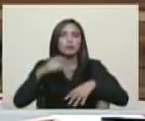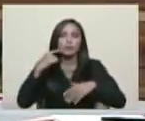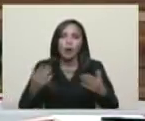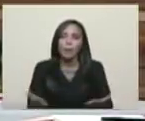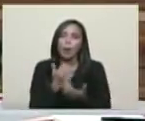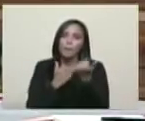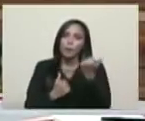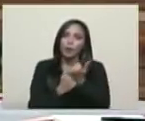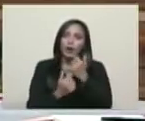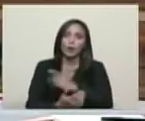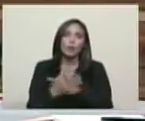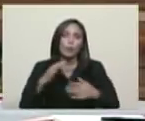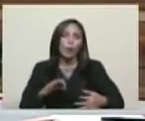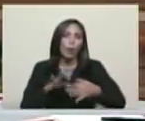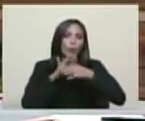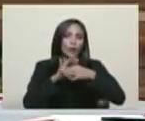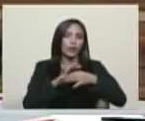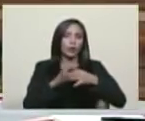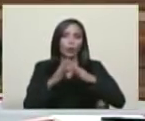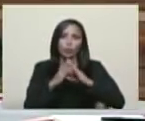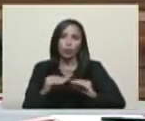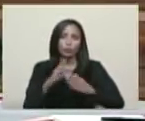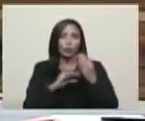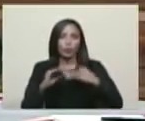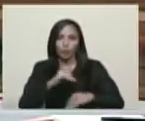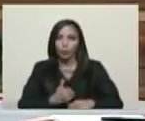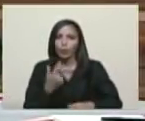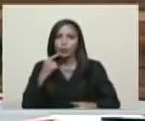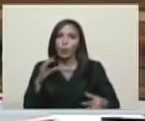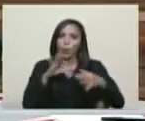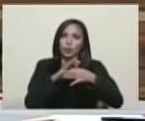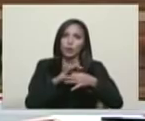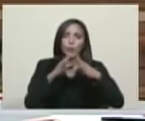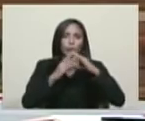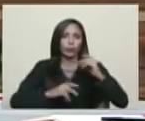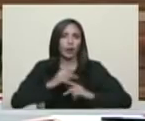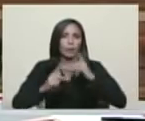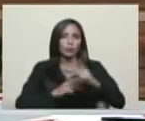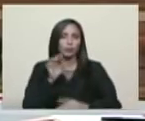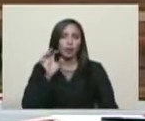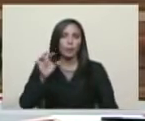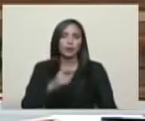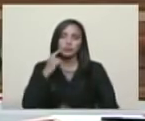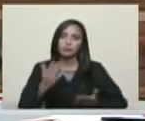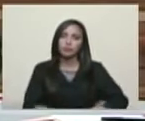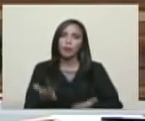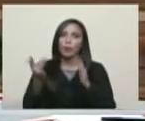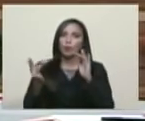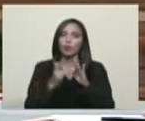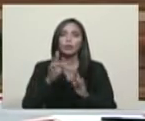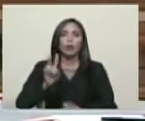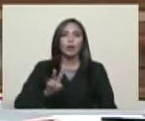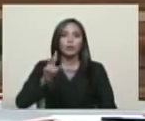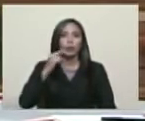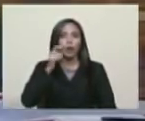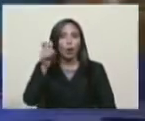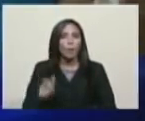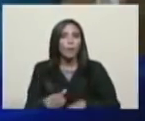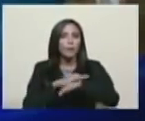apostarlo todo, unir todo el que pueda ser unido para la producción nacional. Adelante, La Victoria, Pedro